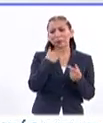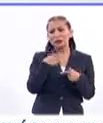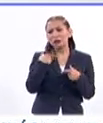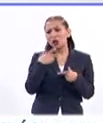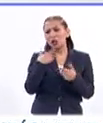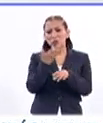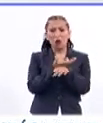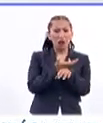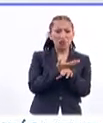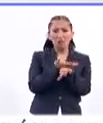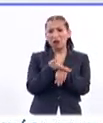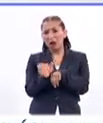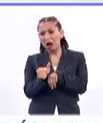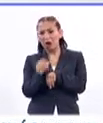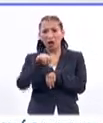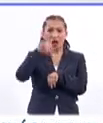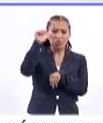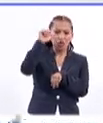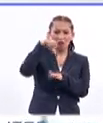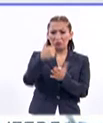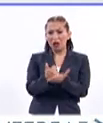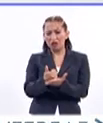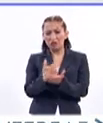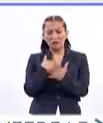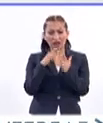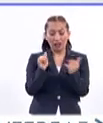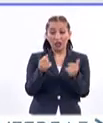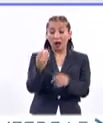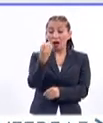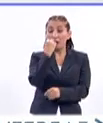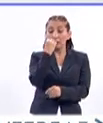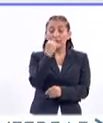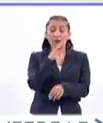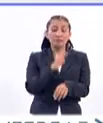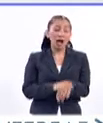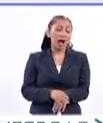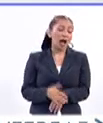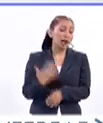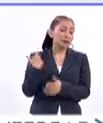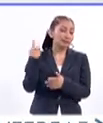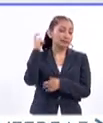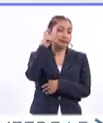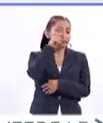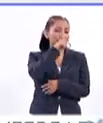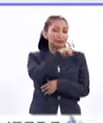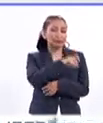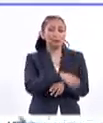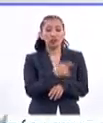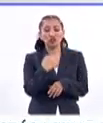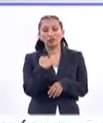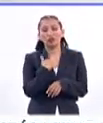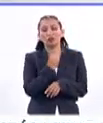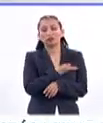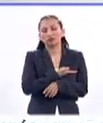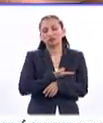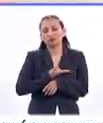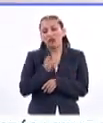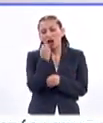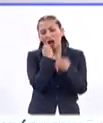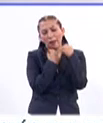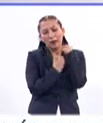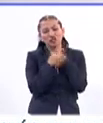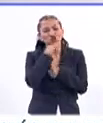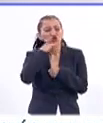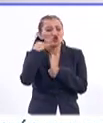sea, morenitos, blancos, altos, o sea, de todo. La comida fue lo que más me pegó a mí, porque yo soy de esas personas que comen